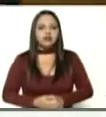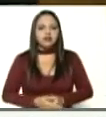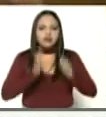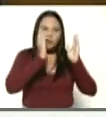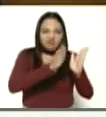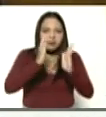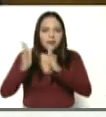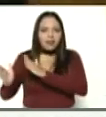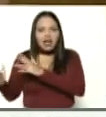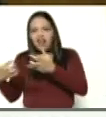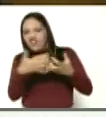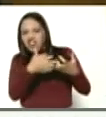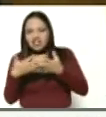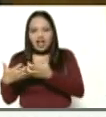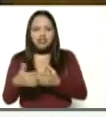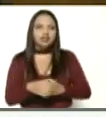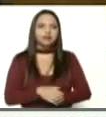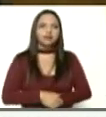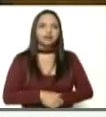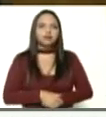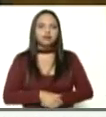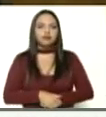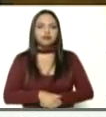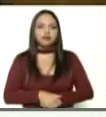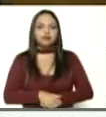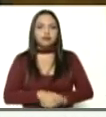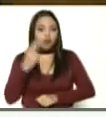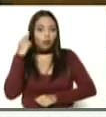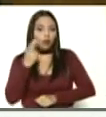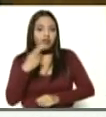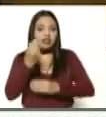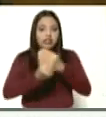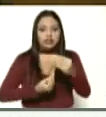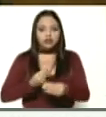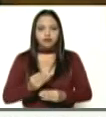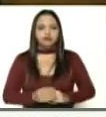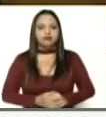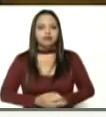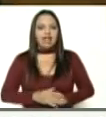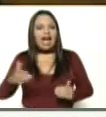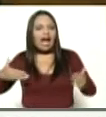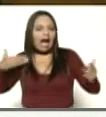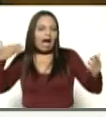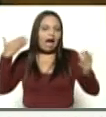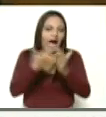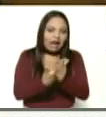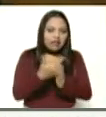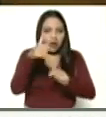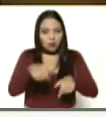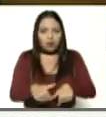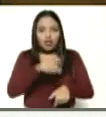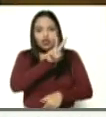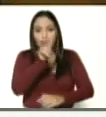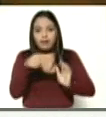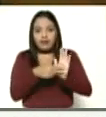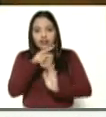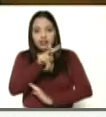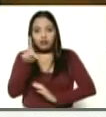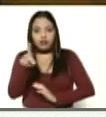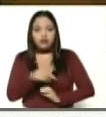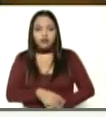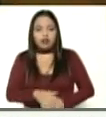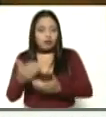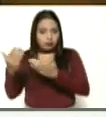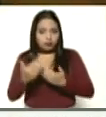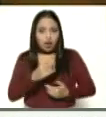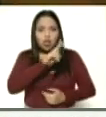organizando las batallas, los combates de Bolívar, hasta el 2021. Y cuando llegamos al